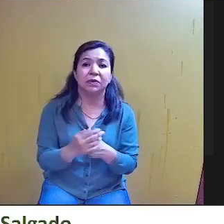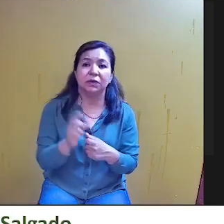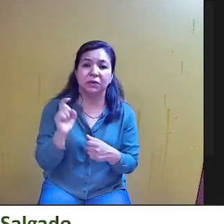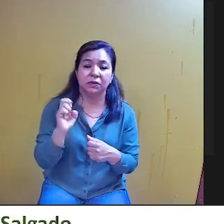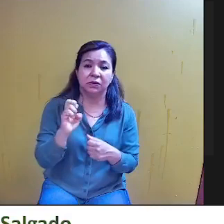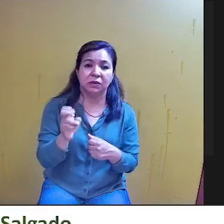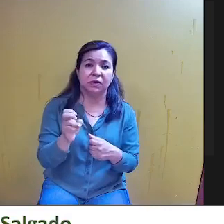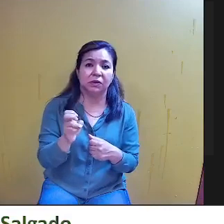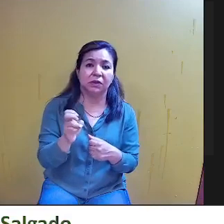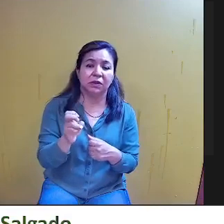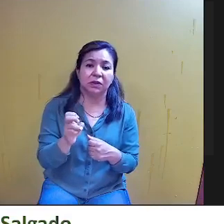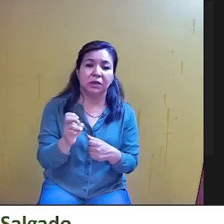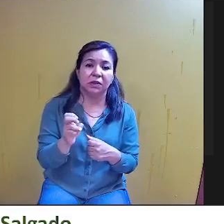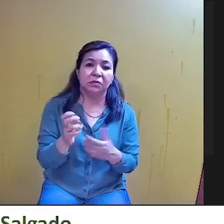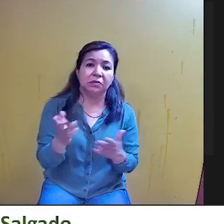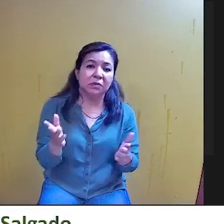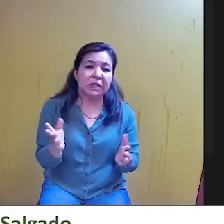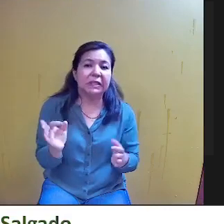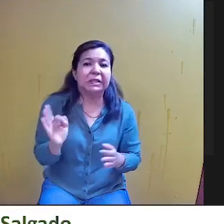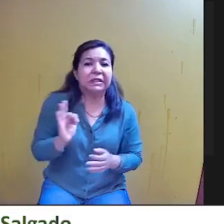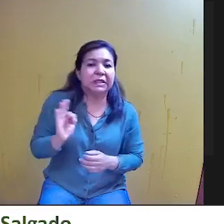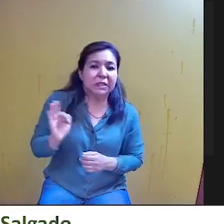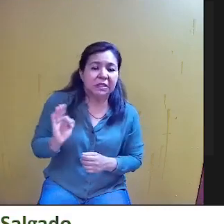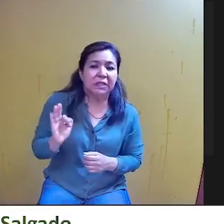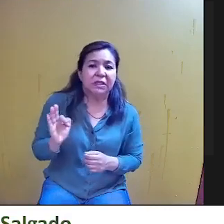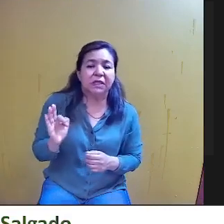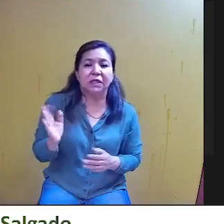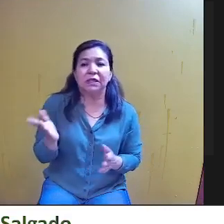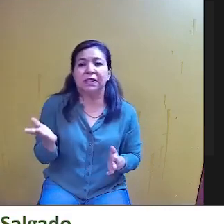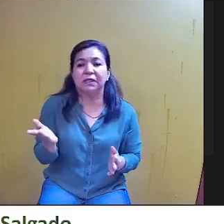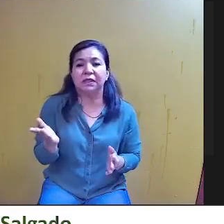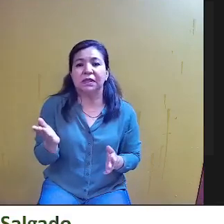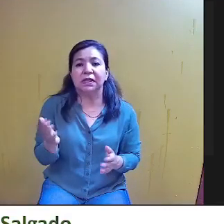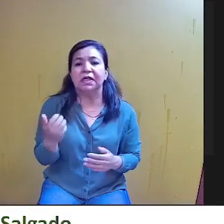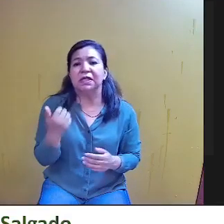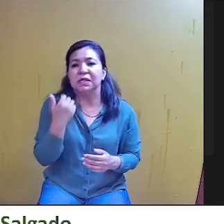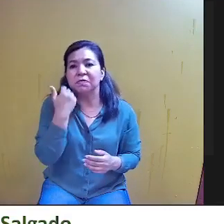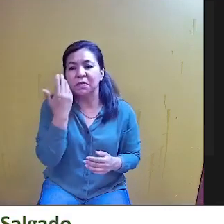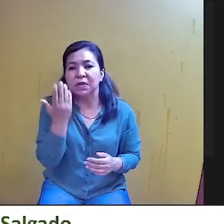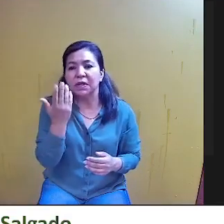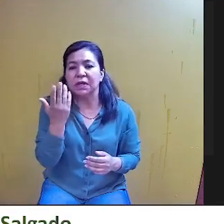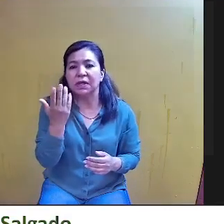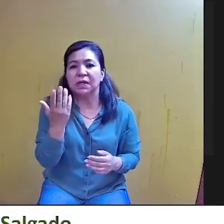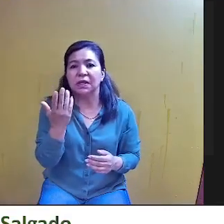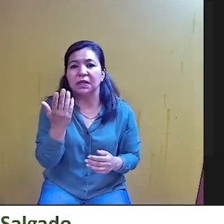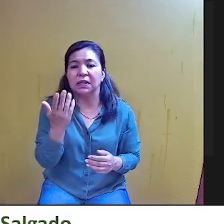constituir una simulación o un fraude a la ley.